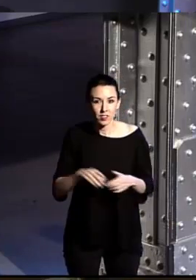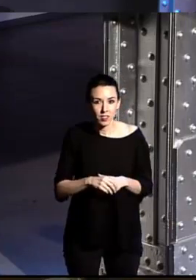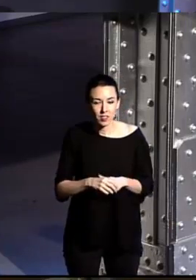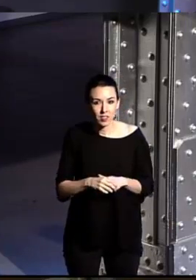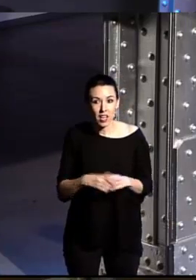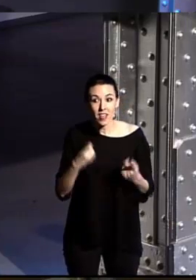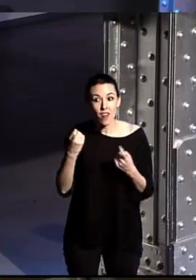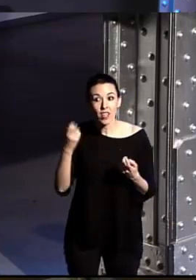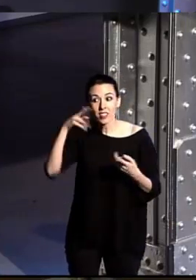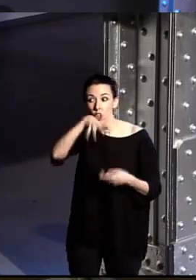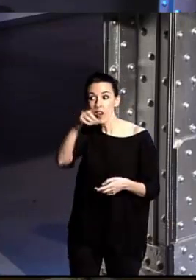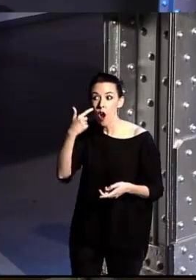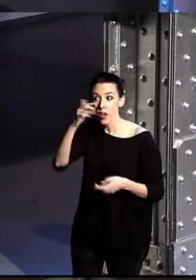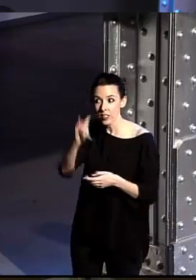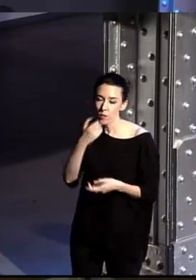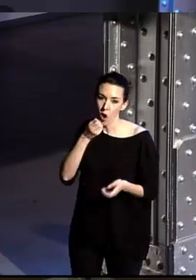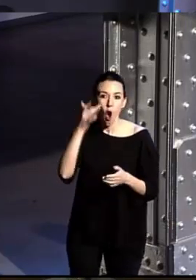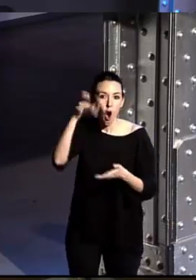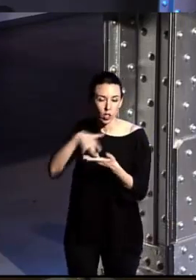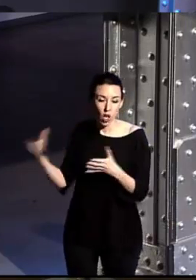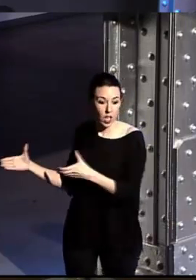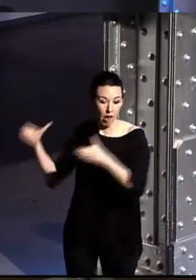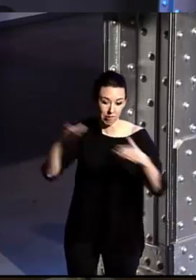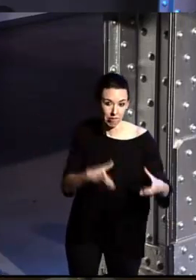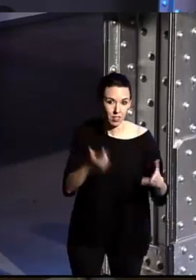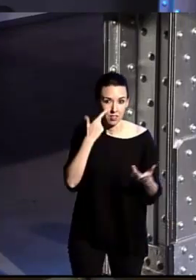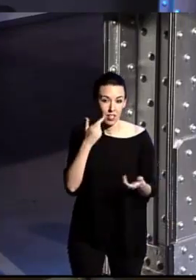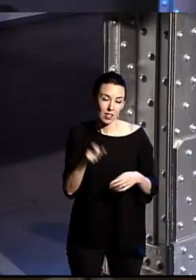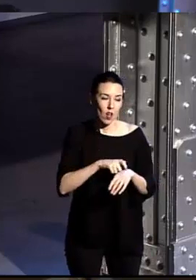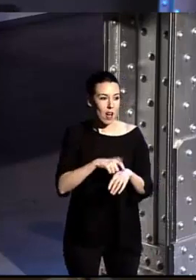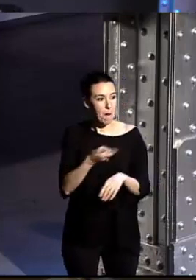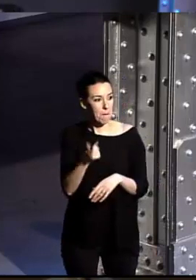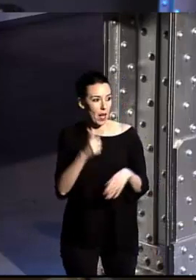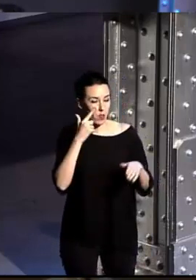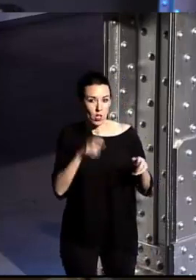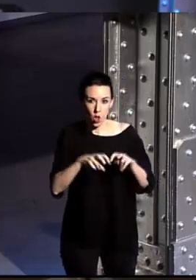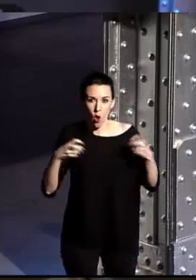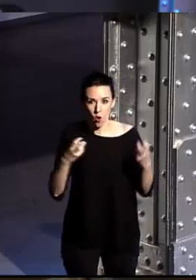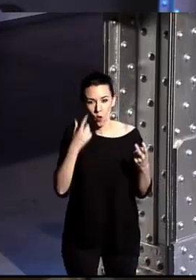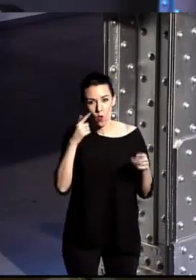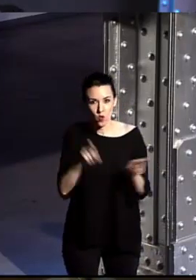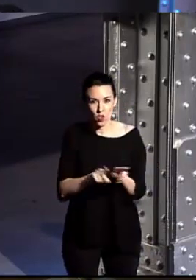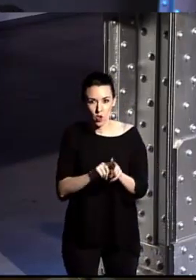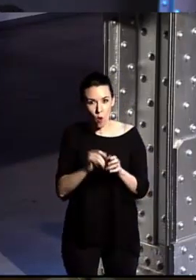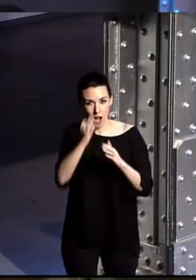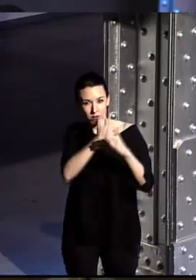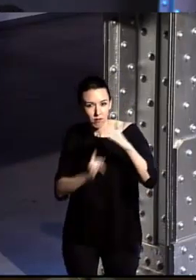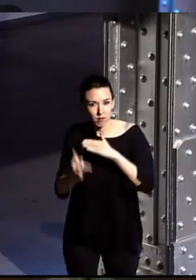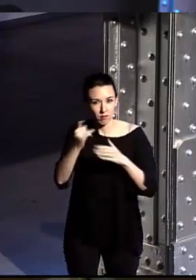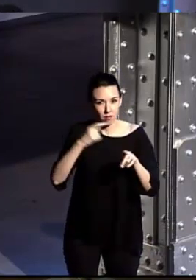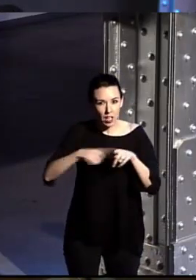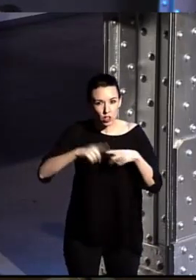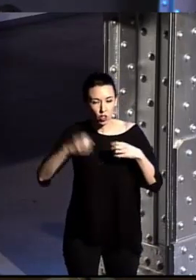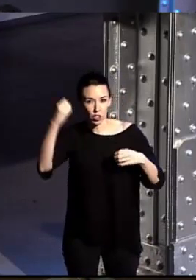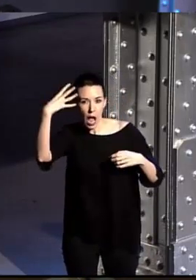que Ya los ponemos el próximo día. Bueno, a ver, por favor, hemos puesto una especie de escenario como del Nautilus con estas tuercas y esta luz